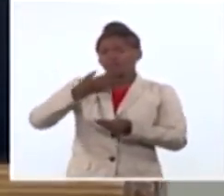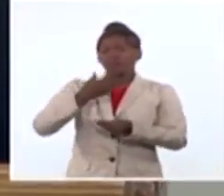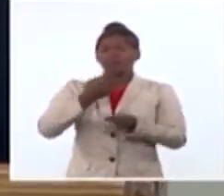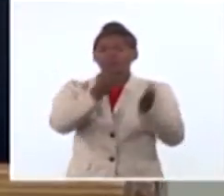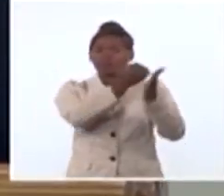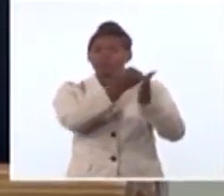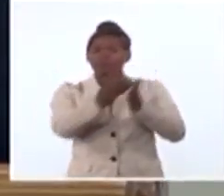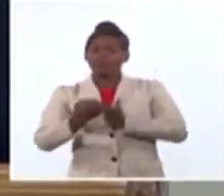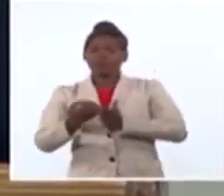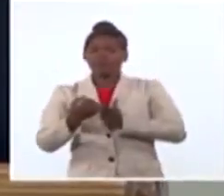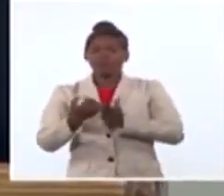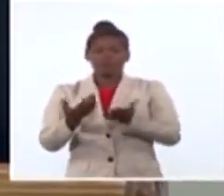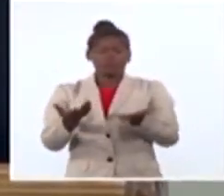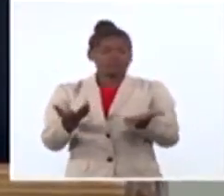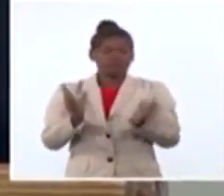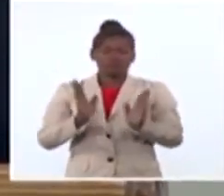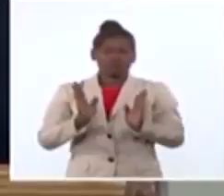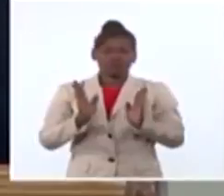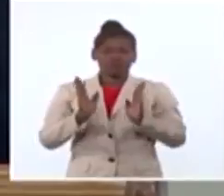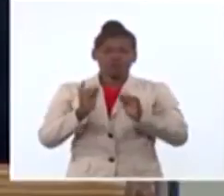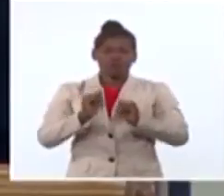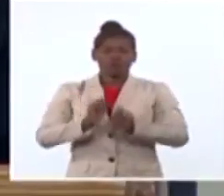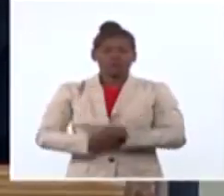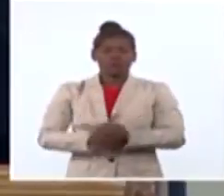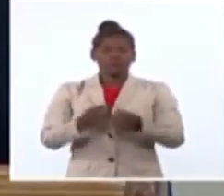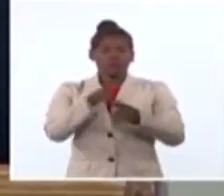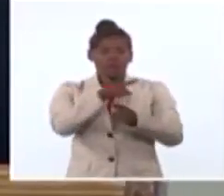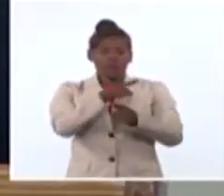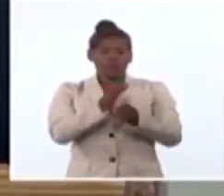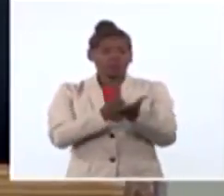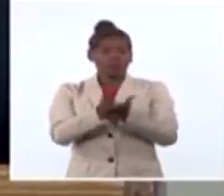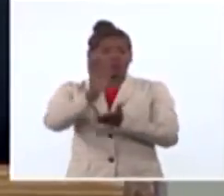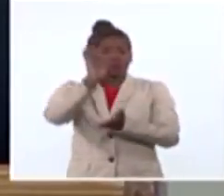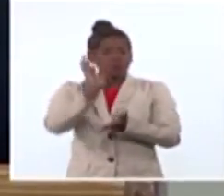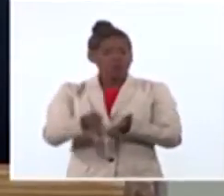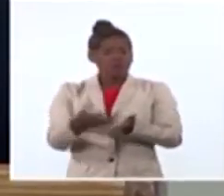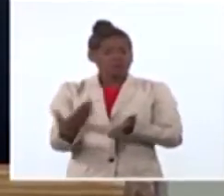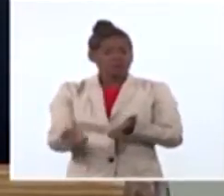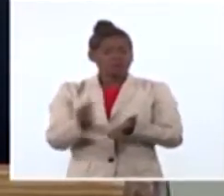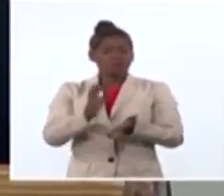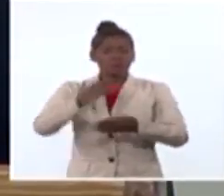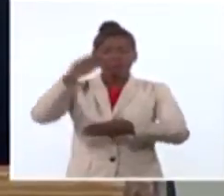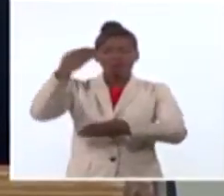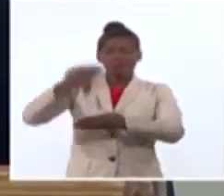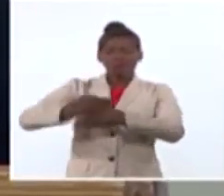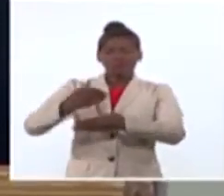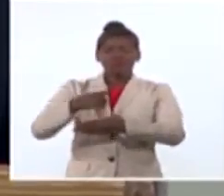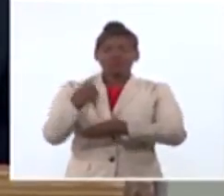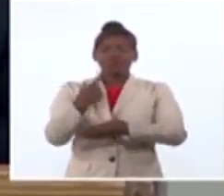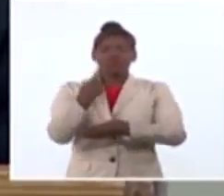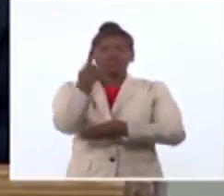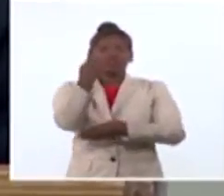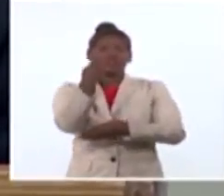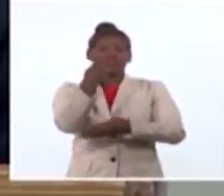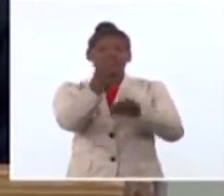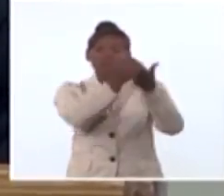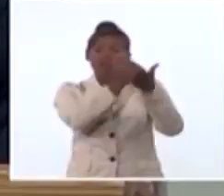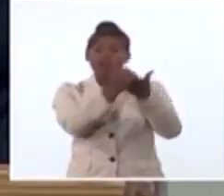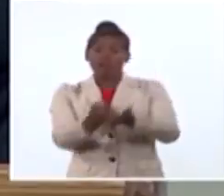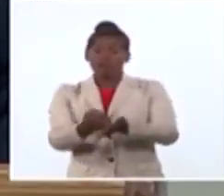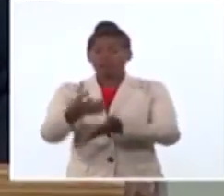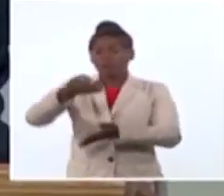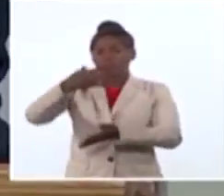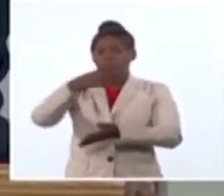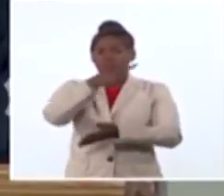facilitar el envío de ayuda a Cuba y las opciones para acelerar el suministro de bienes